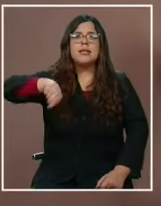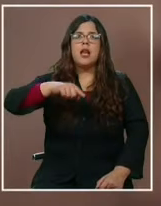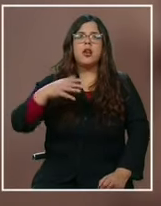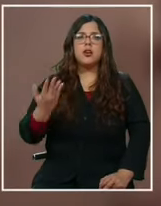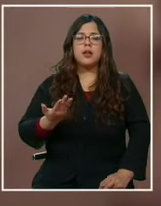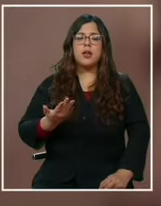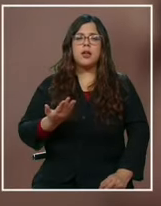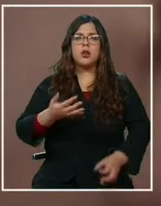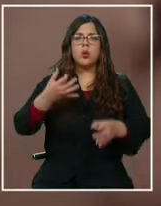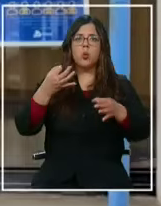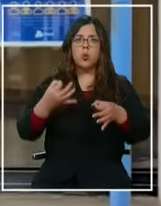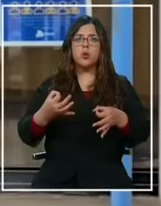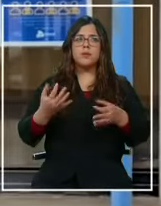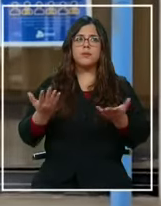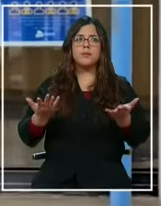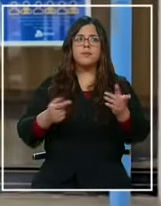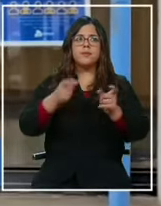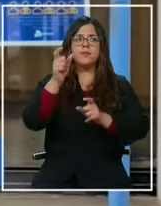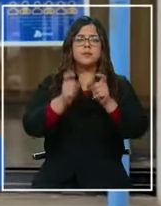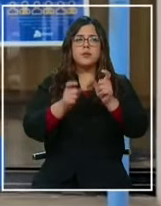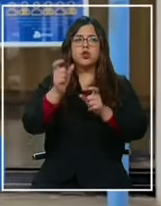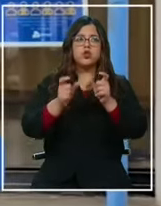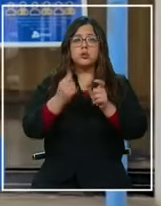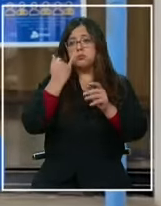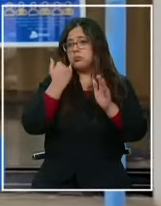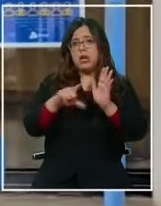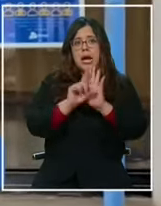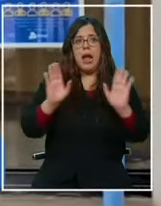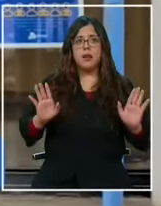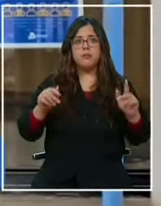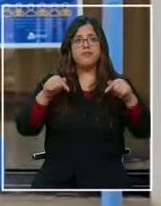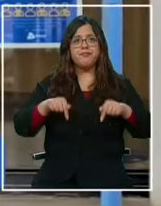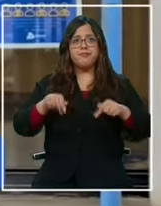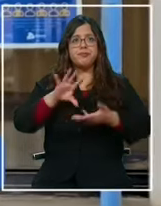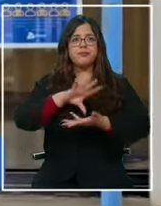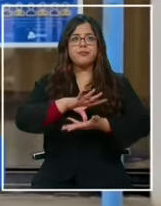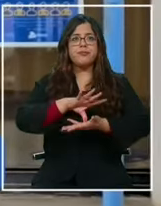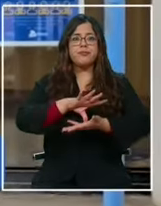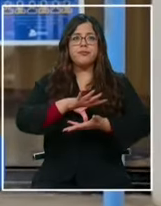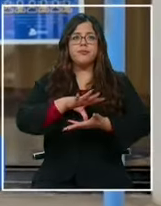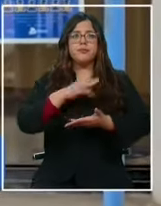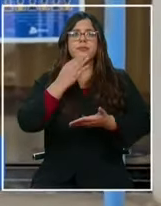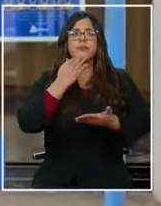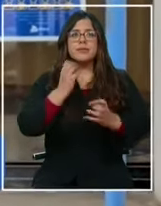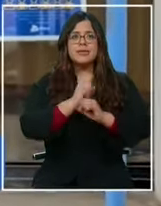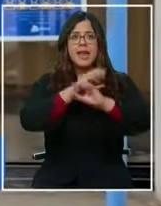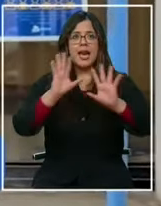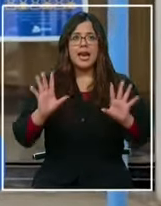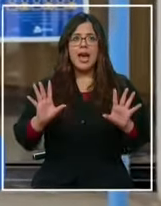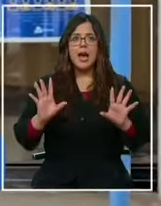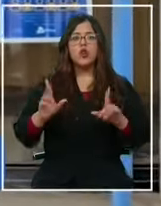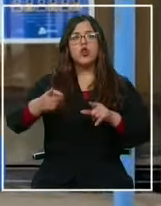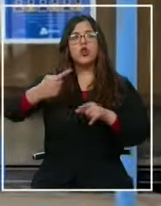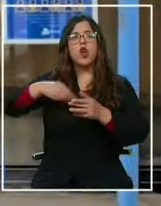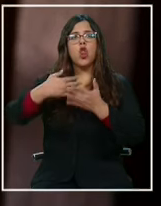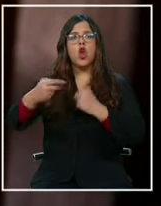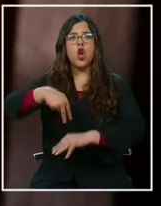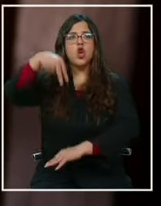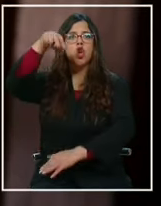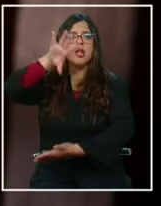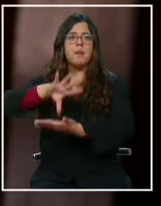sido catalogados como migrantes irregulares. Y también tenemos claro que ingresaron por el norte del